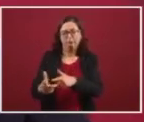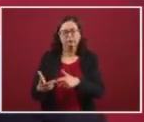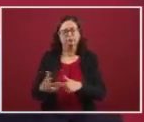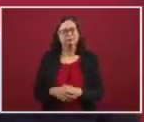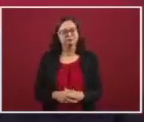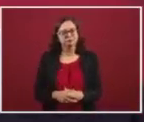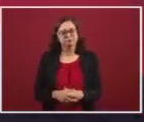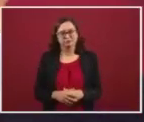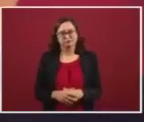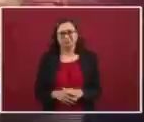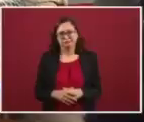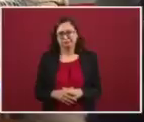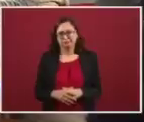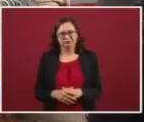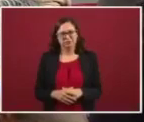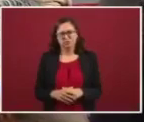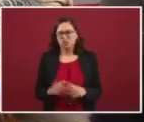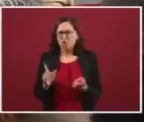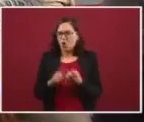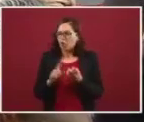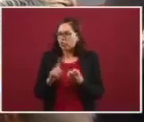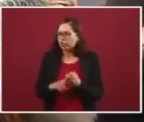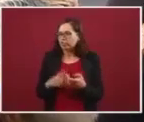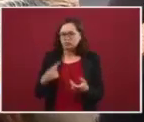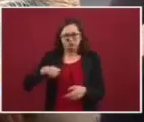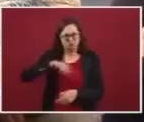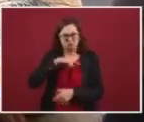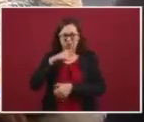¿dónde está un discurso?